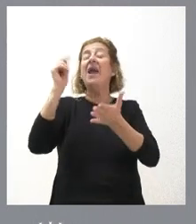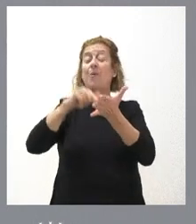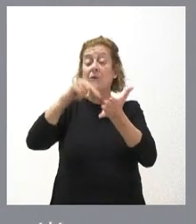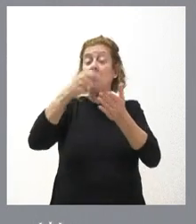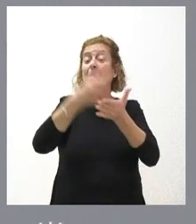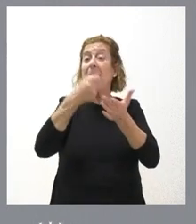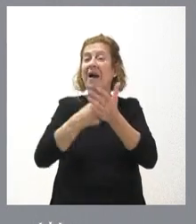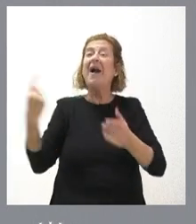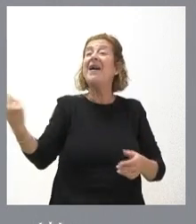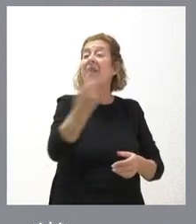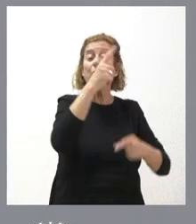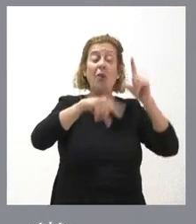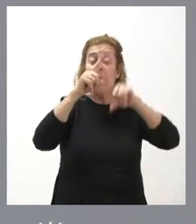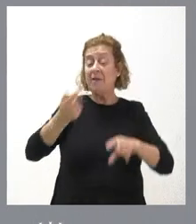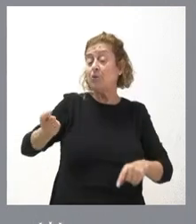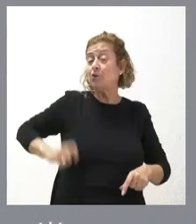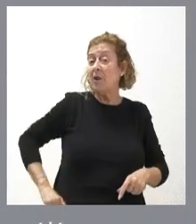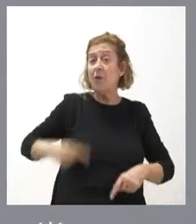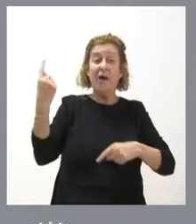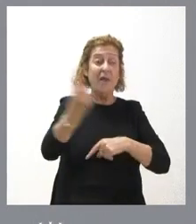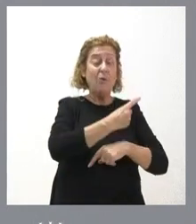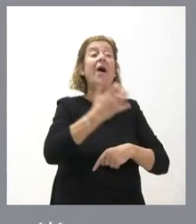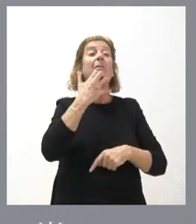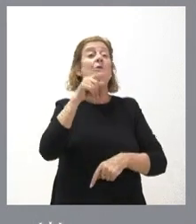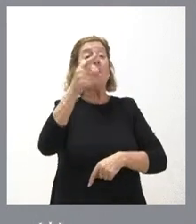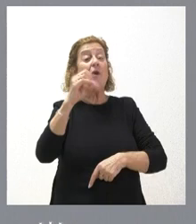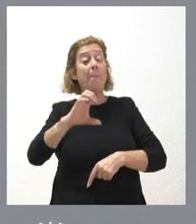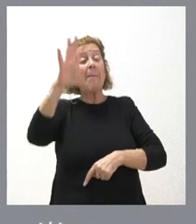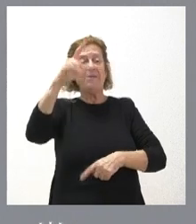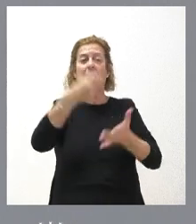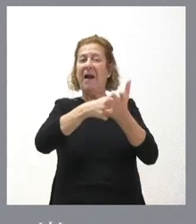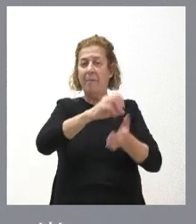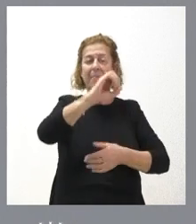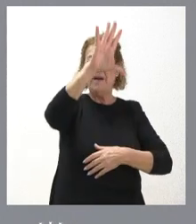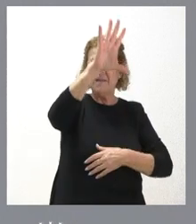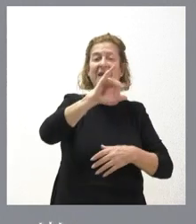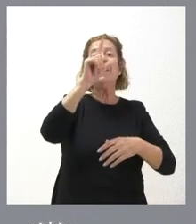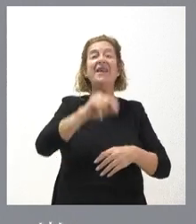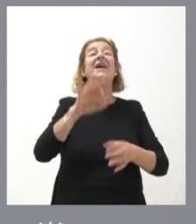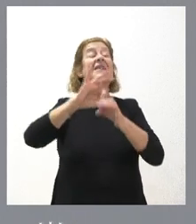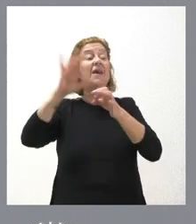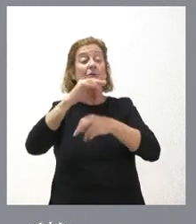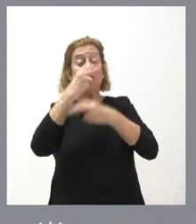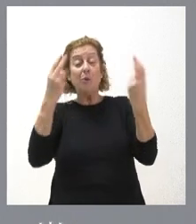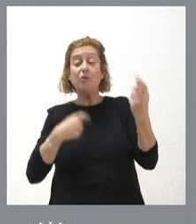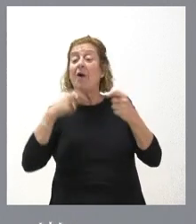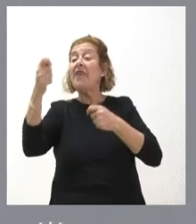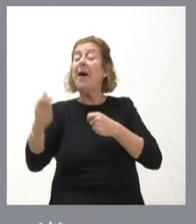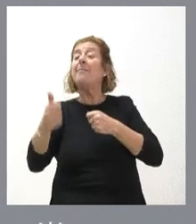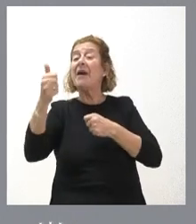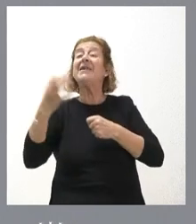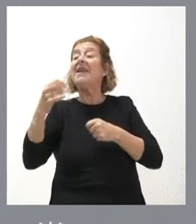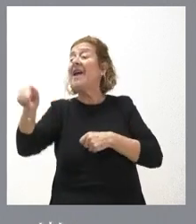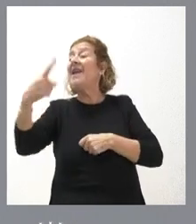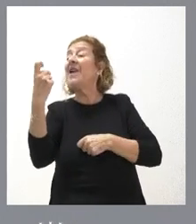de su capacidad contributiva deben pagar más aquellos que más tienen y deben recibir servicios públicos más a aquellos que más lo